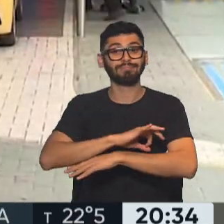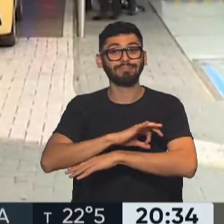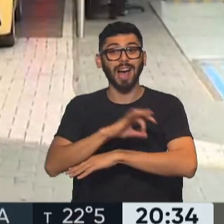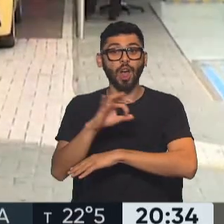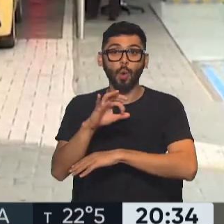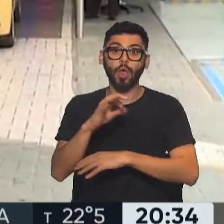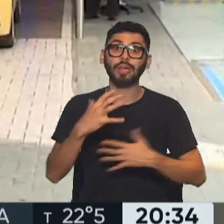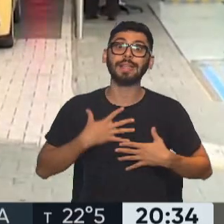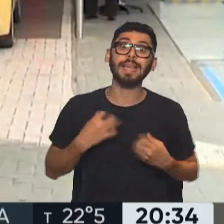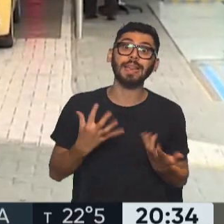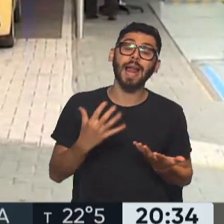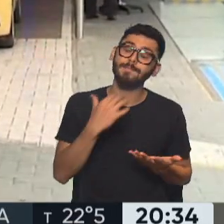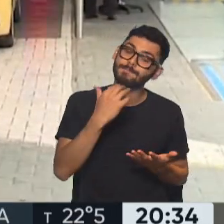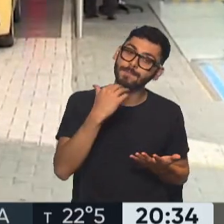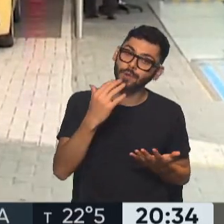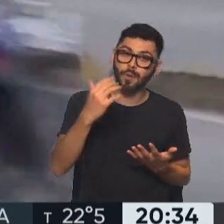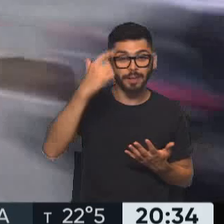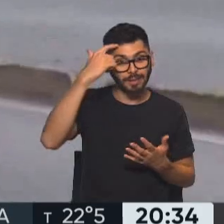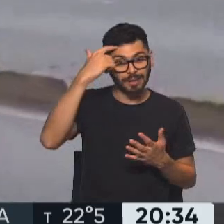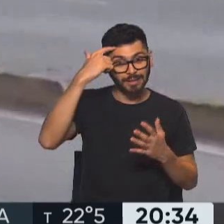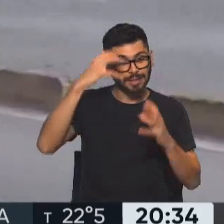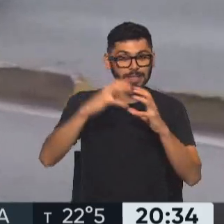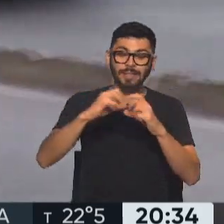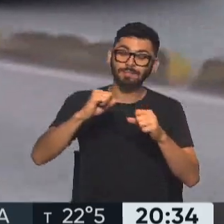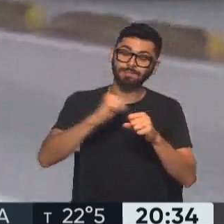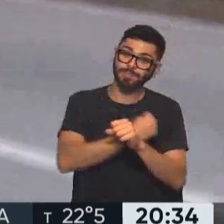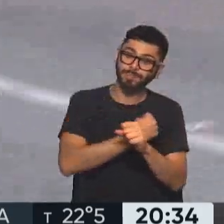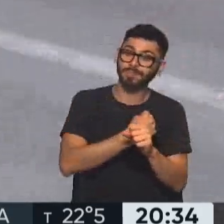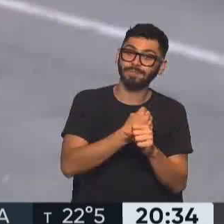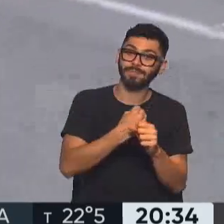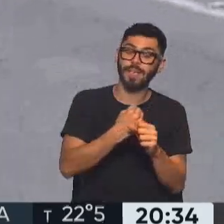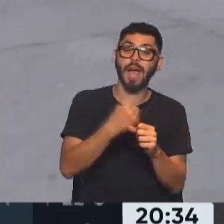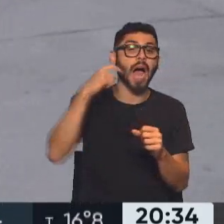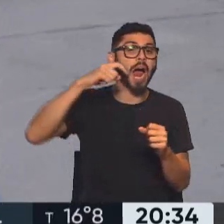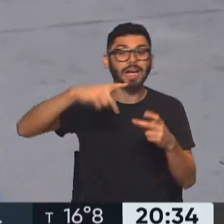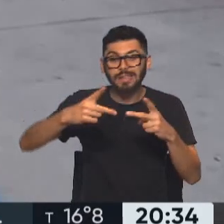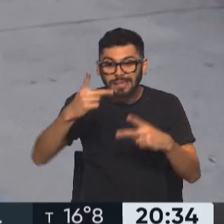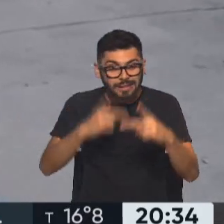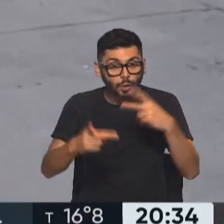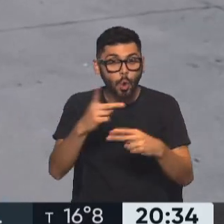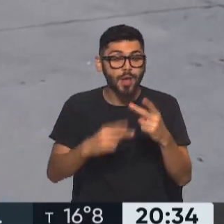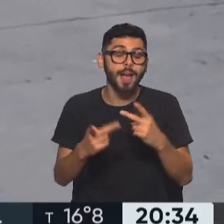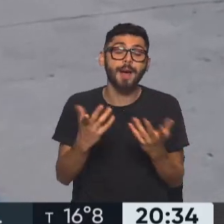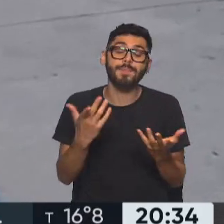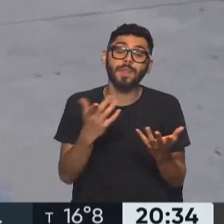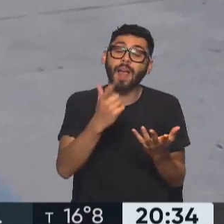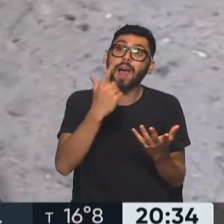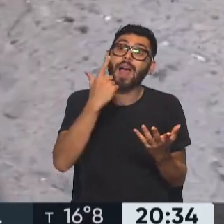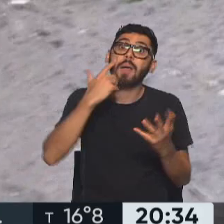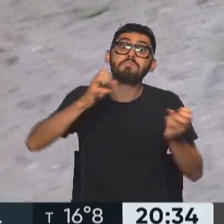Pronóstico reservado, traumatismo cráneoencefálico. Fue sometido a una cirugía, depende de un